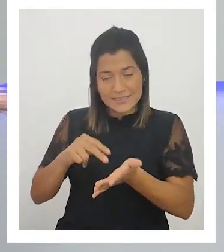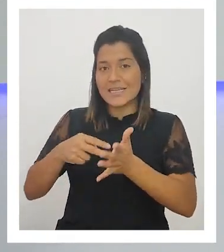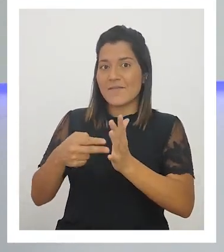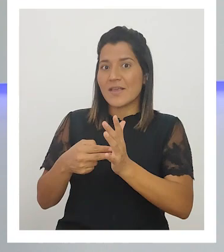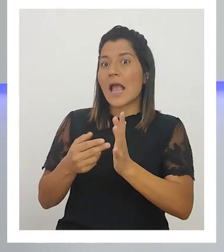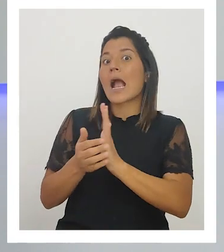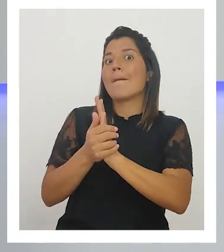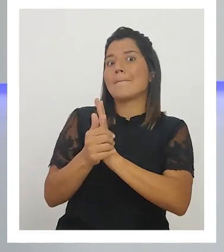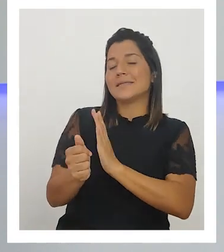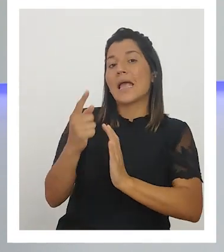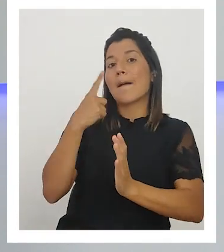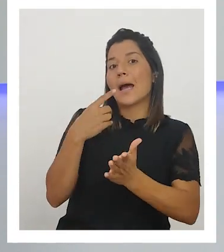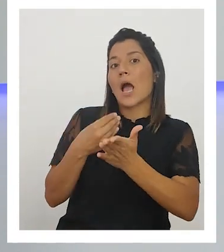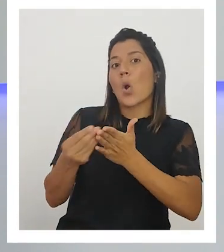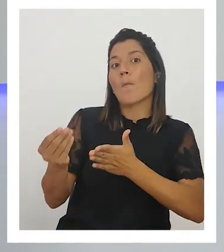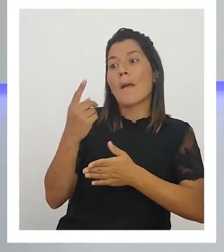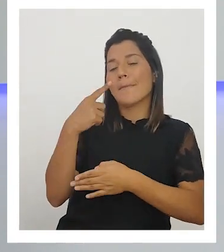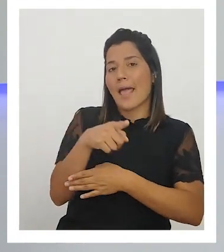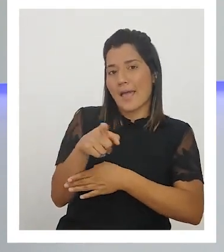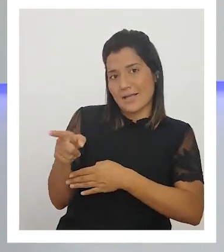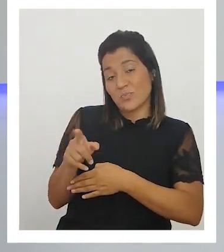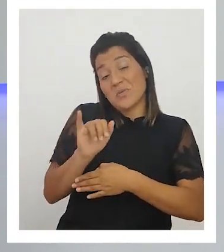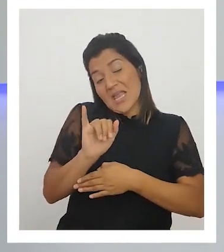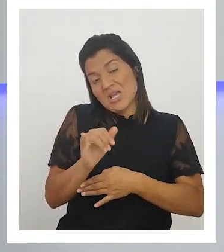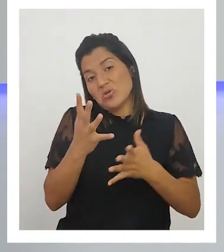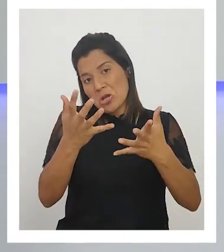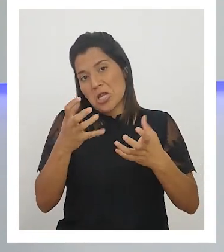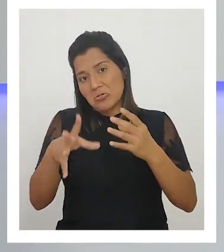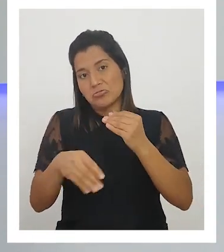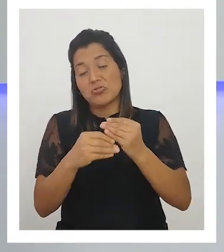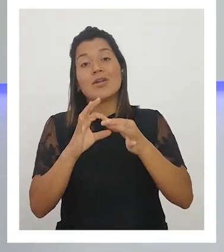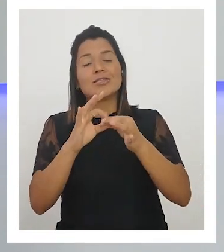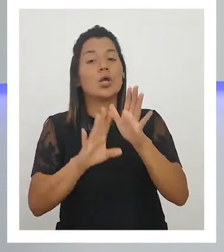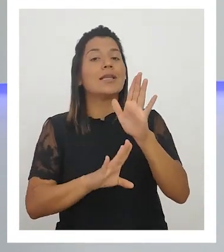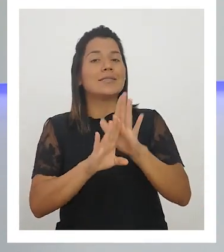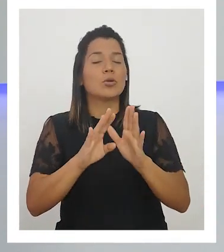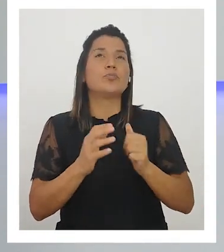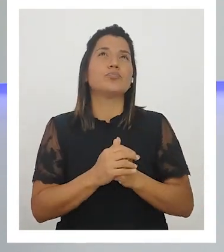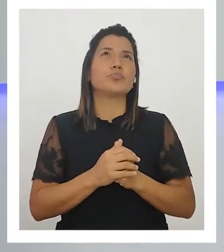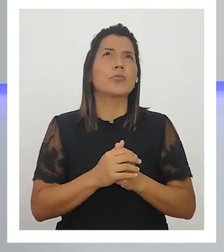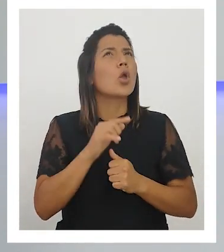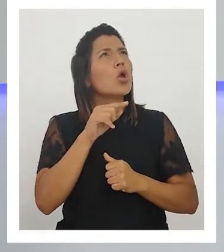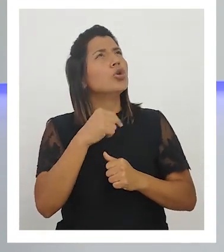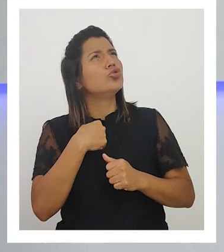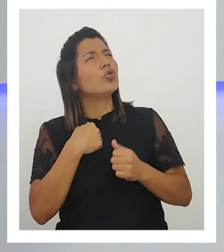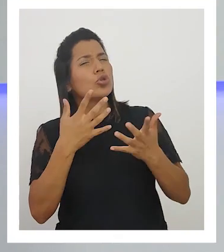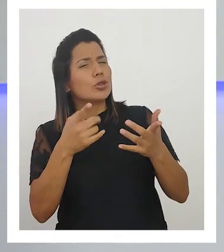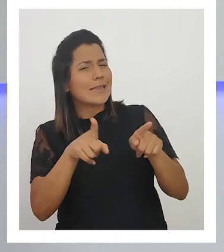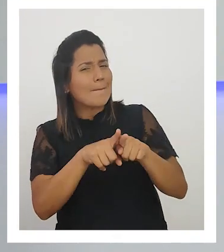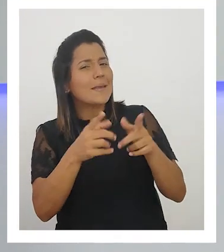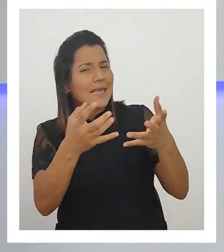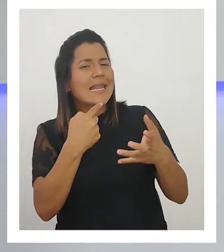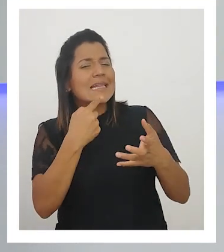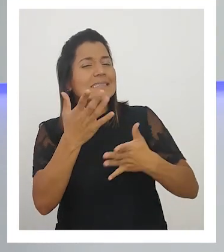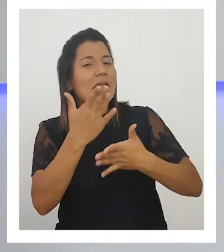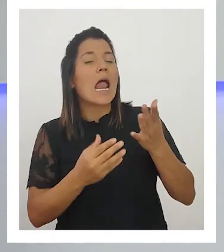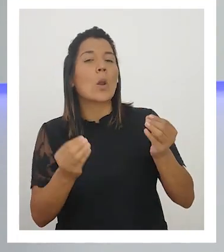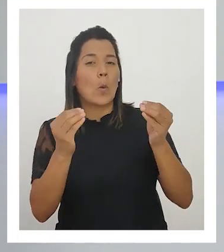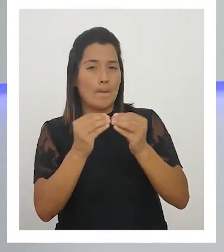eso es los comentarios que quería hacer sobre el crecimiento. Quería también comentar 2 indicadores más, que